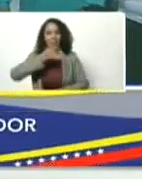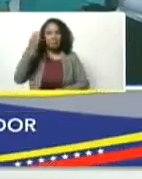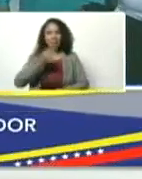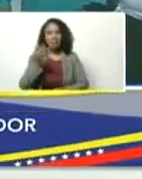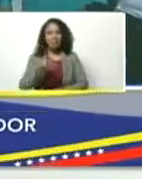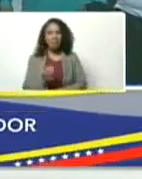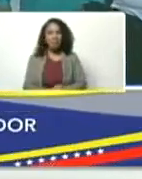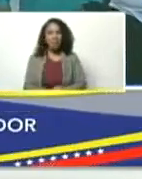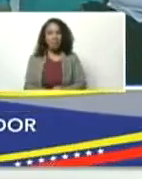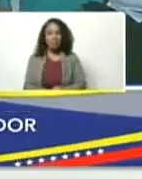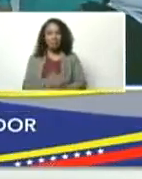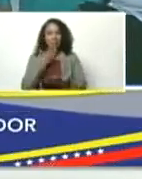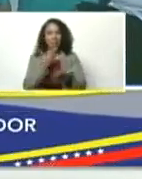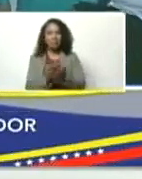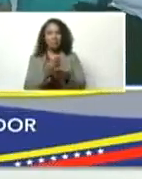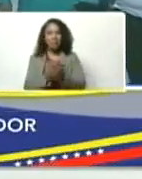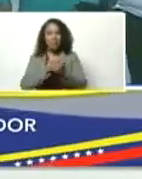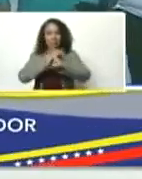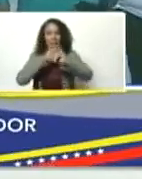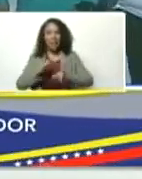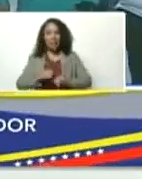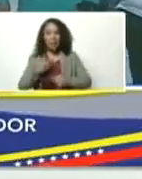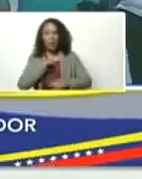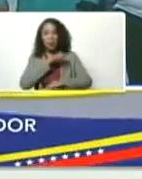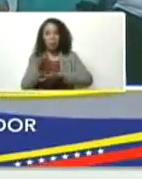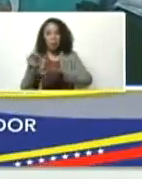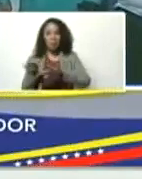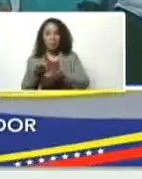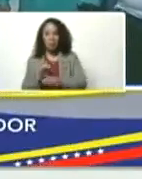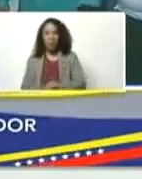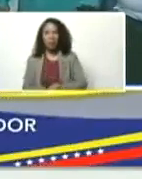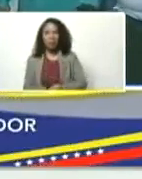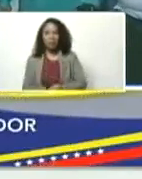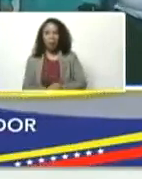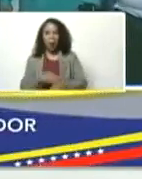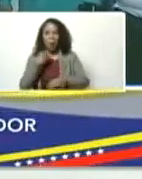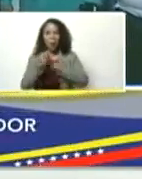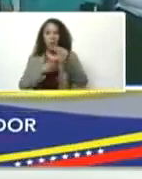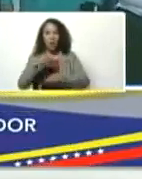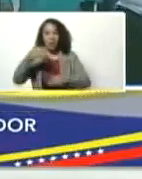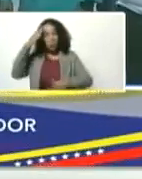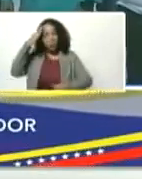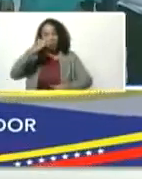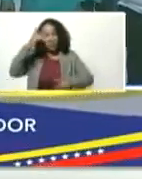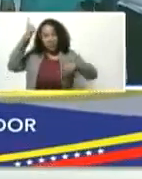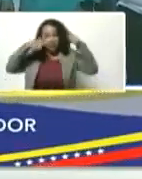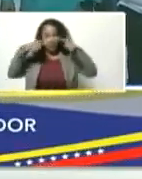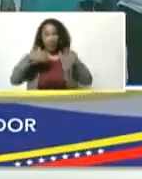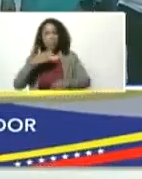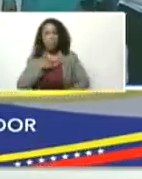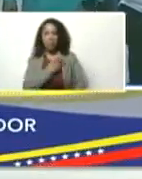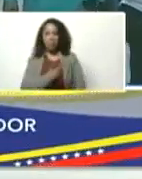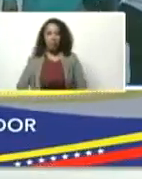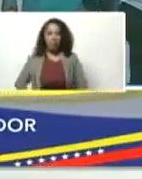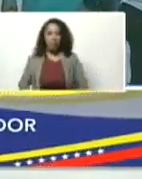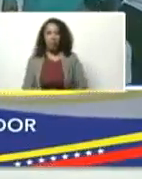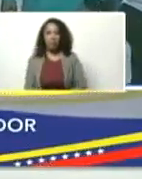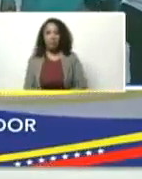su visita aquí en nuestro municipio, así como lo hizo nuestro comandante Hugo Chávez Frías, mi presidente.